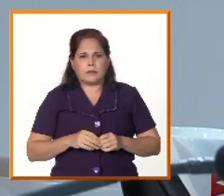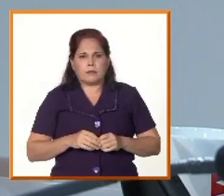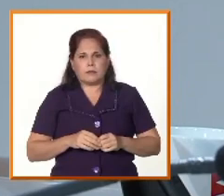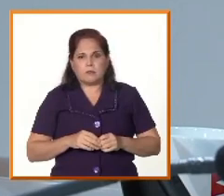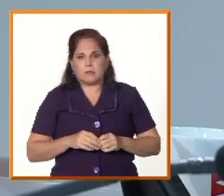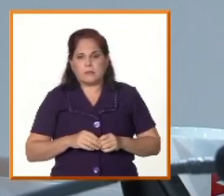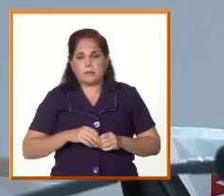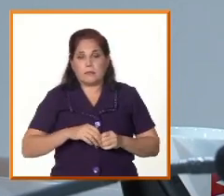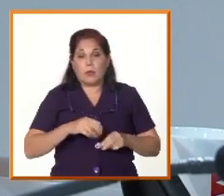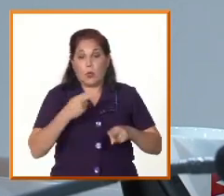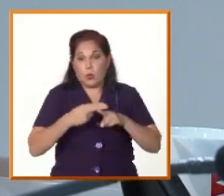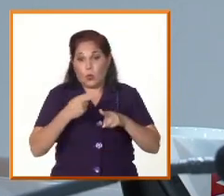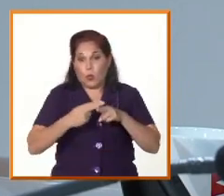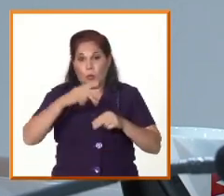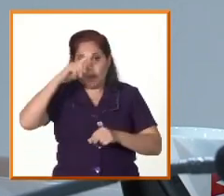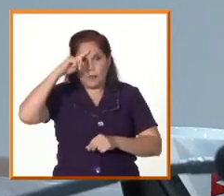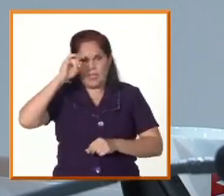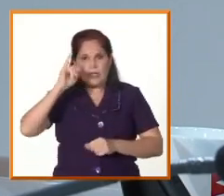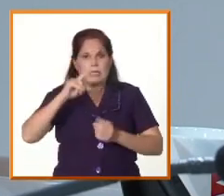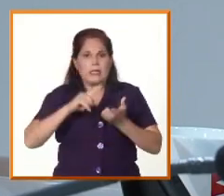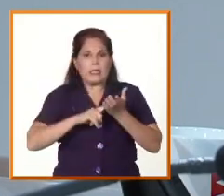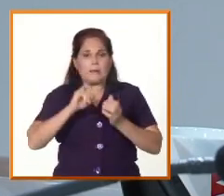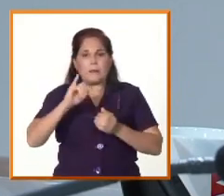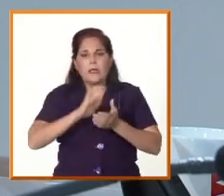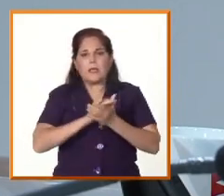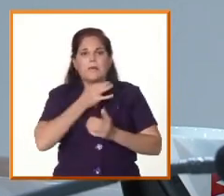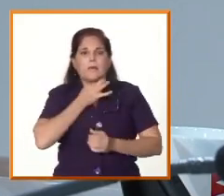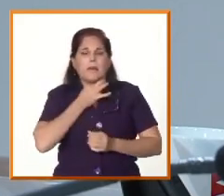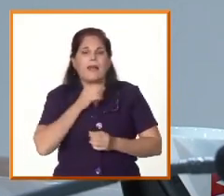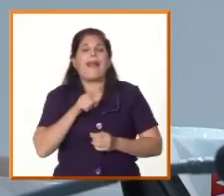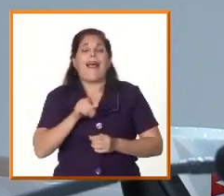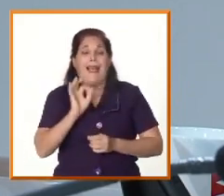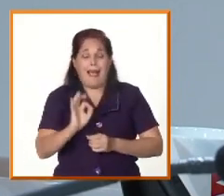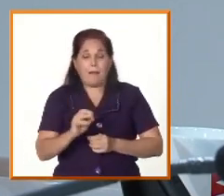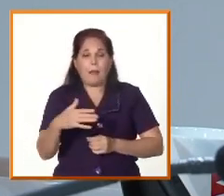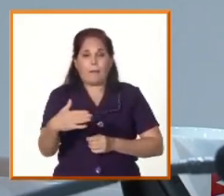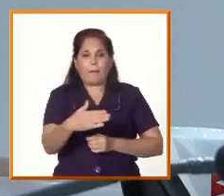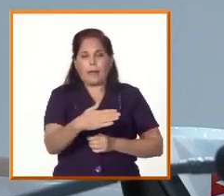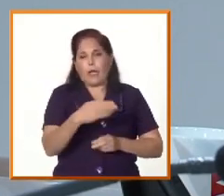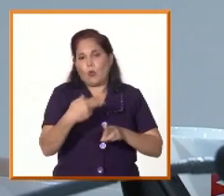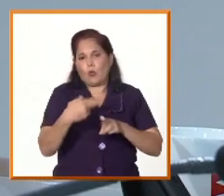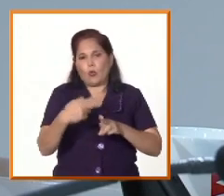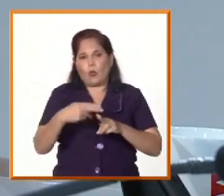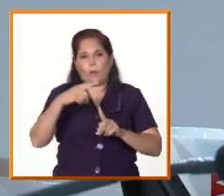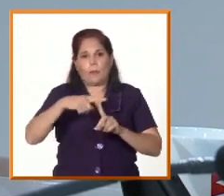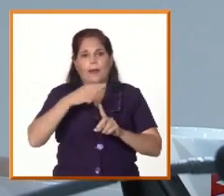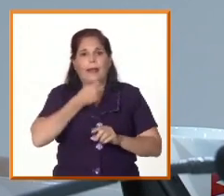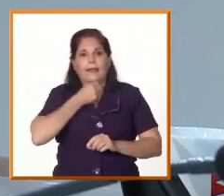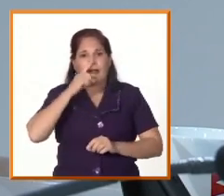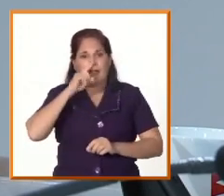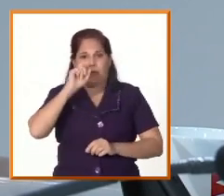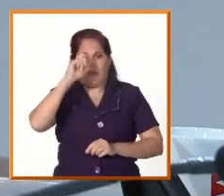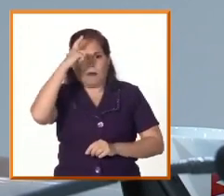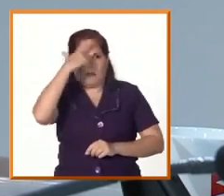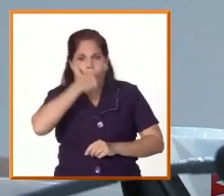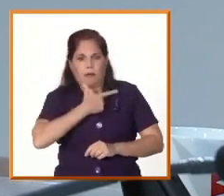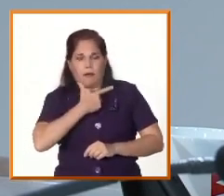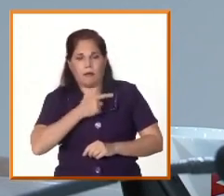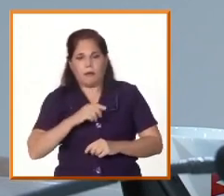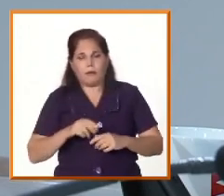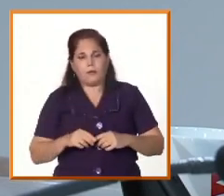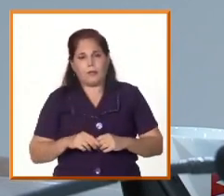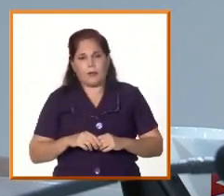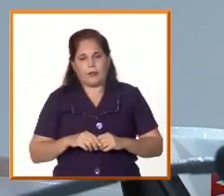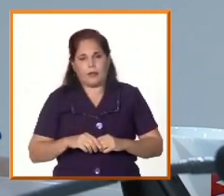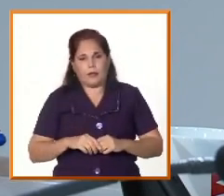preguntan siprimido qué cosa es bueno es la técnica la tenga Precisamente es el cultivo que hoy nosotros estamos desarrollando